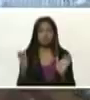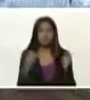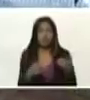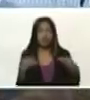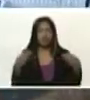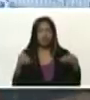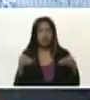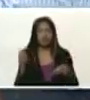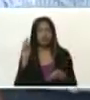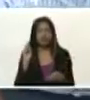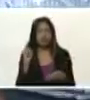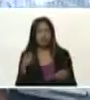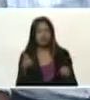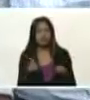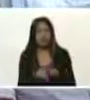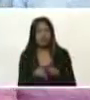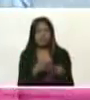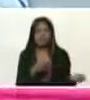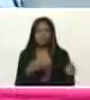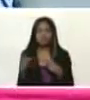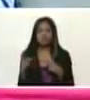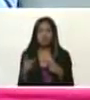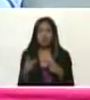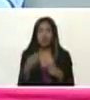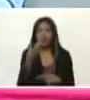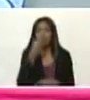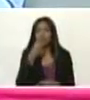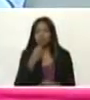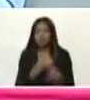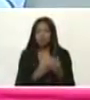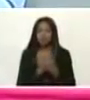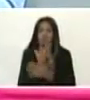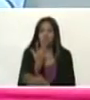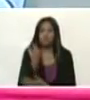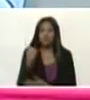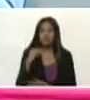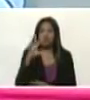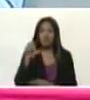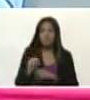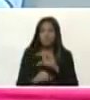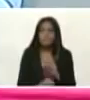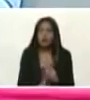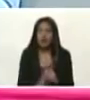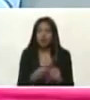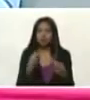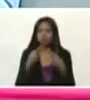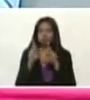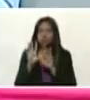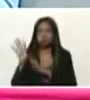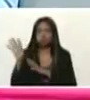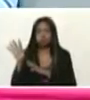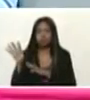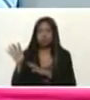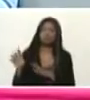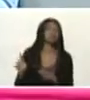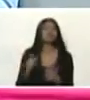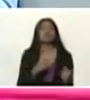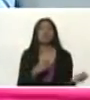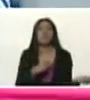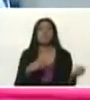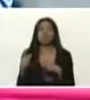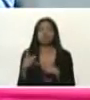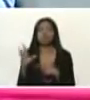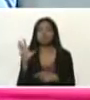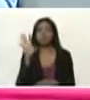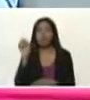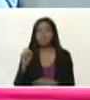cartón que se necesitan para exportar las frutas y las flores, teníamos que comprarlas fuera del país, teníamos que importarlas con